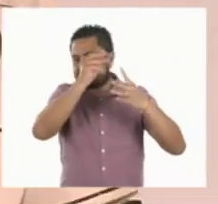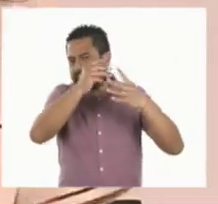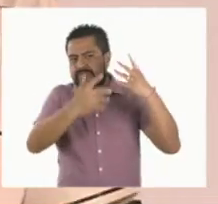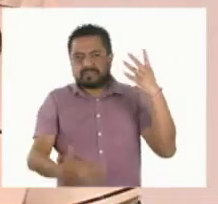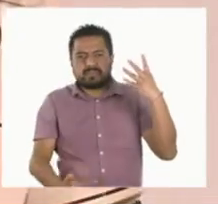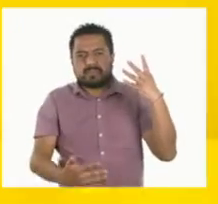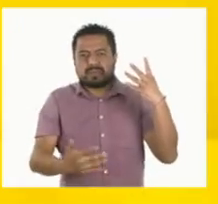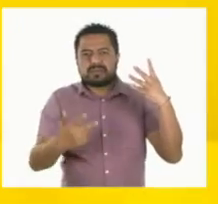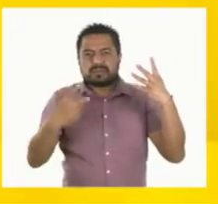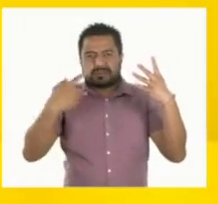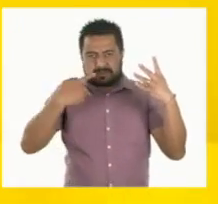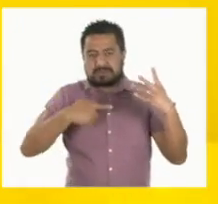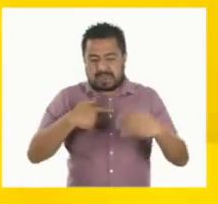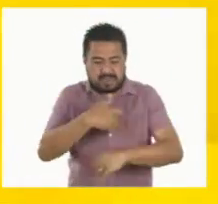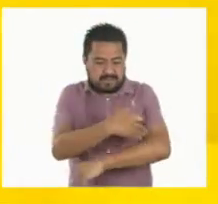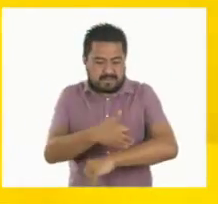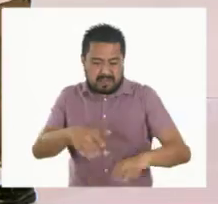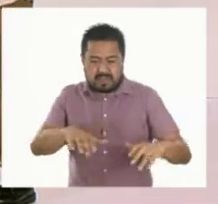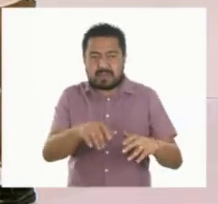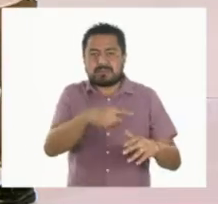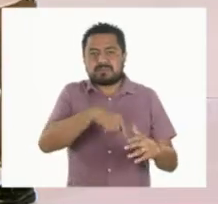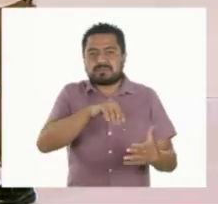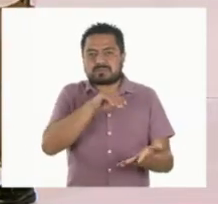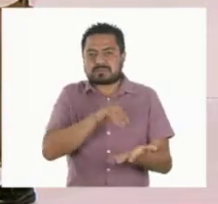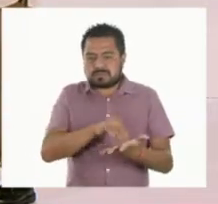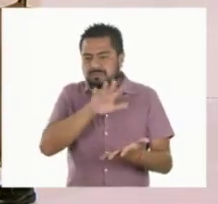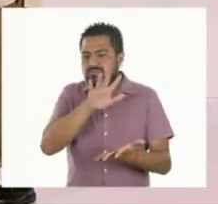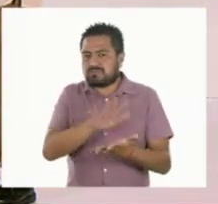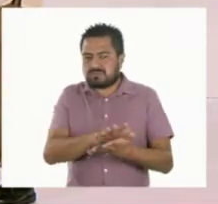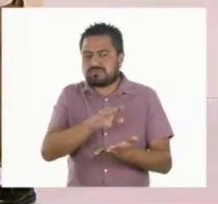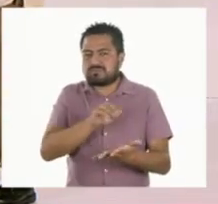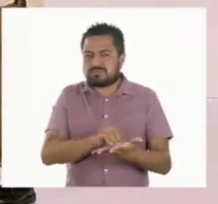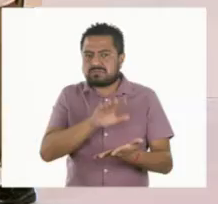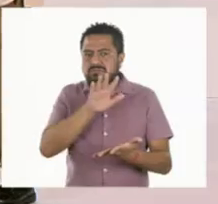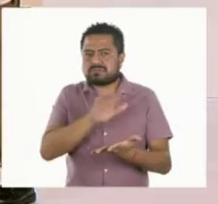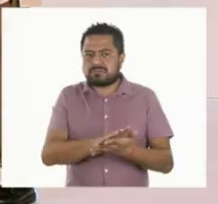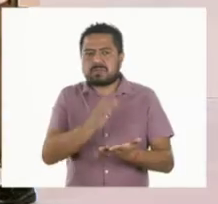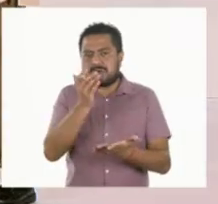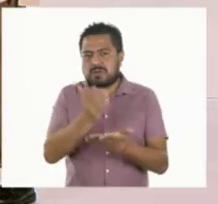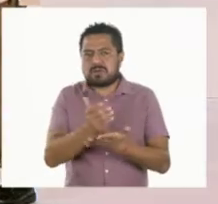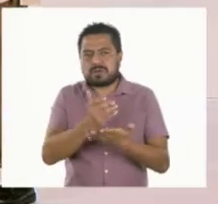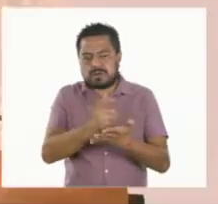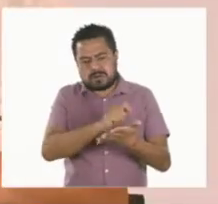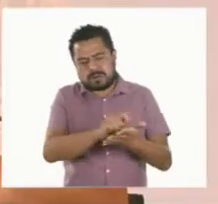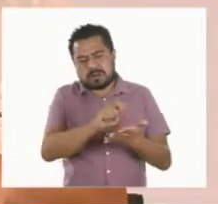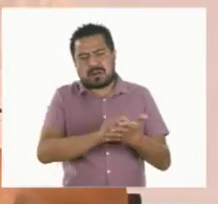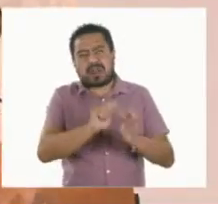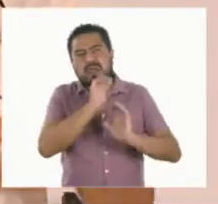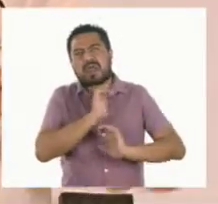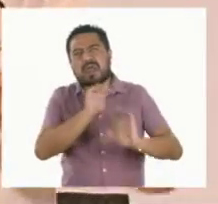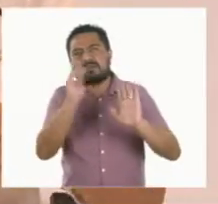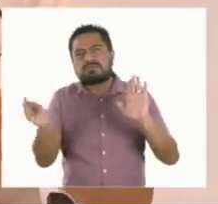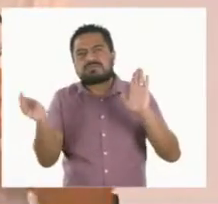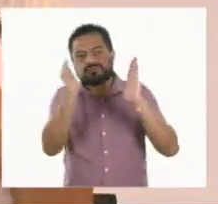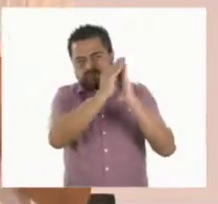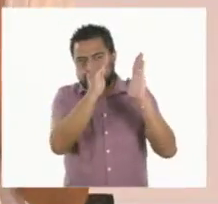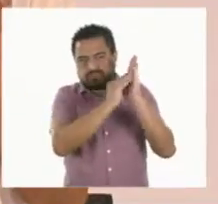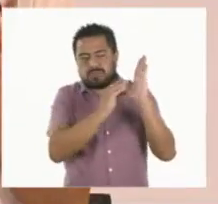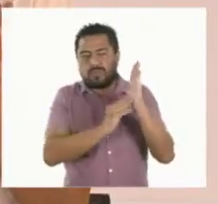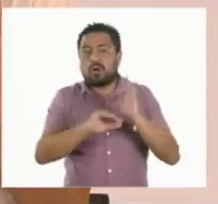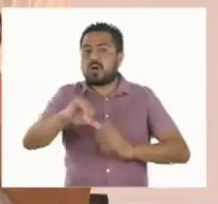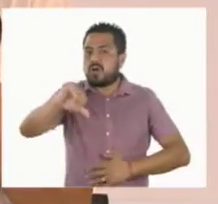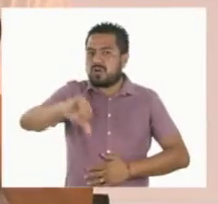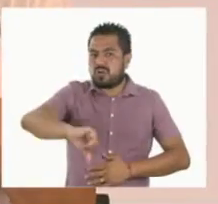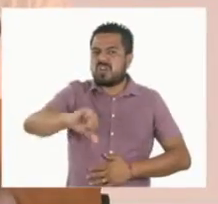etcétera, etcétera, gente cercana, uh-huh, y lo vayan registrando en una libreta para ir haciendo un cancionero. Ajá. Bueno, hoy lo